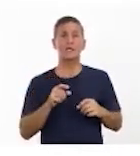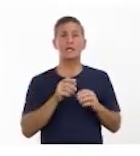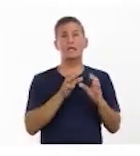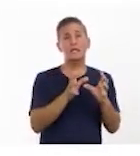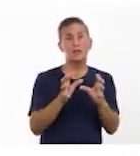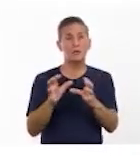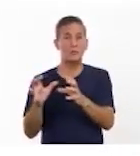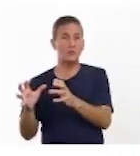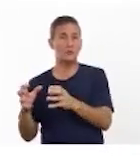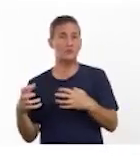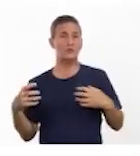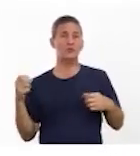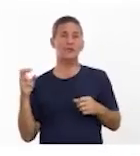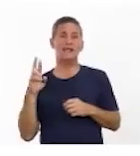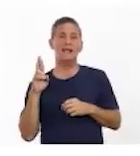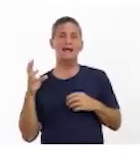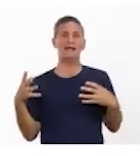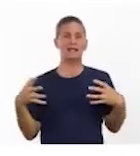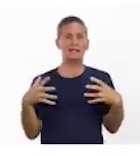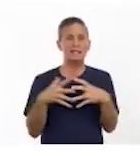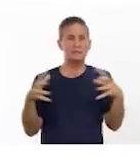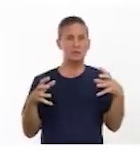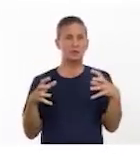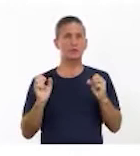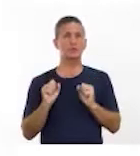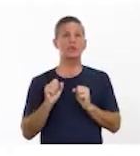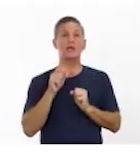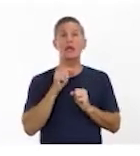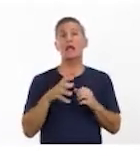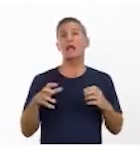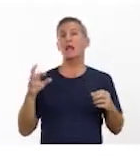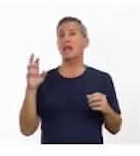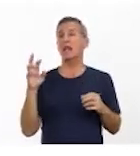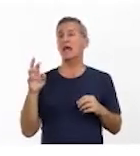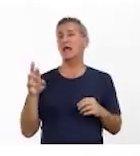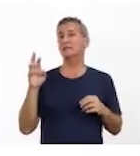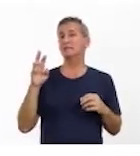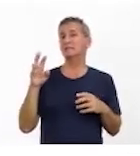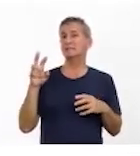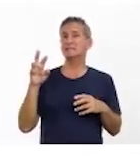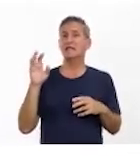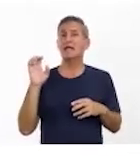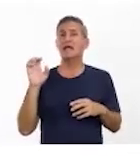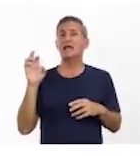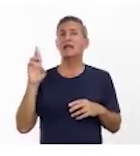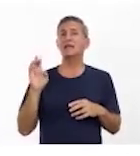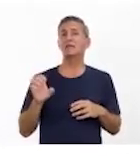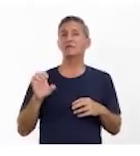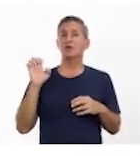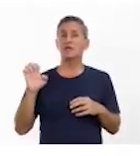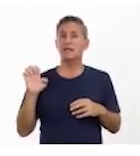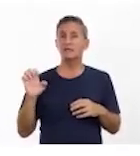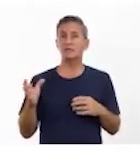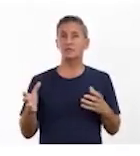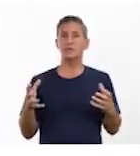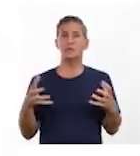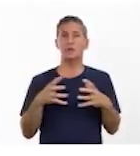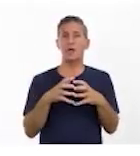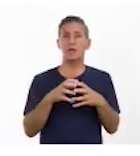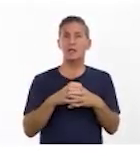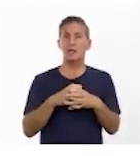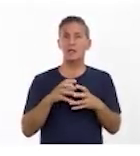productos de la reacción. Las reacciones exotérmicas son aquellas en que la energía total de